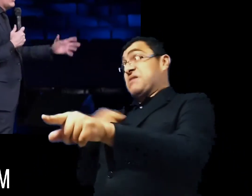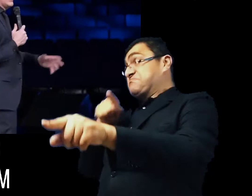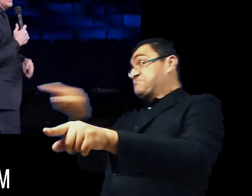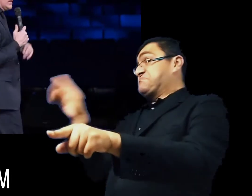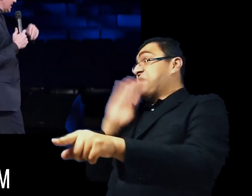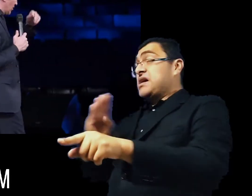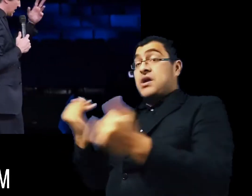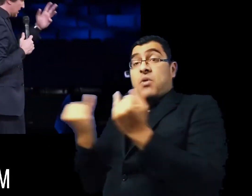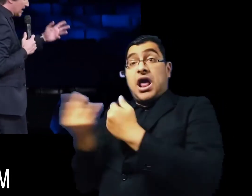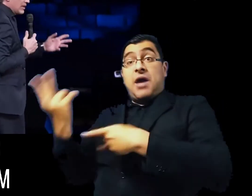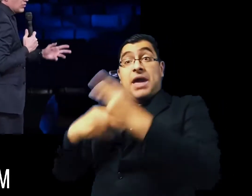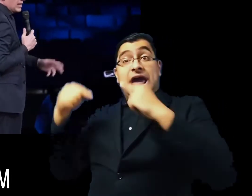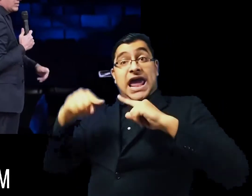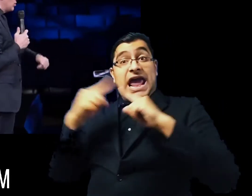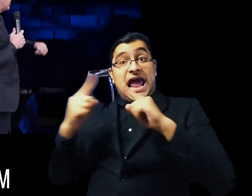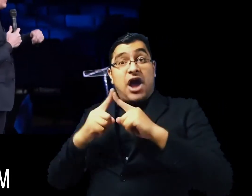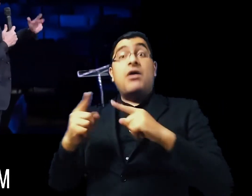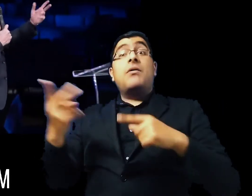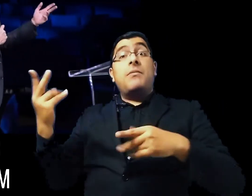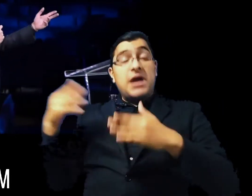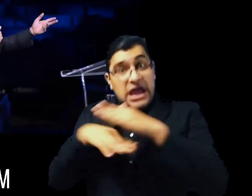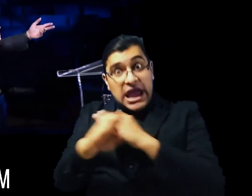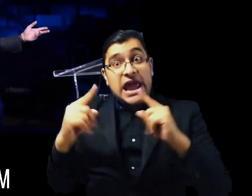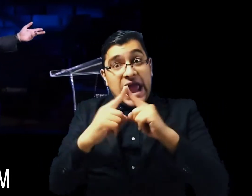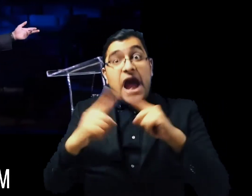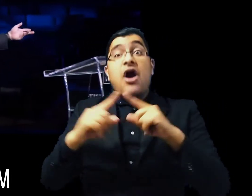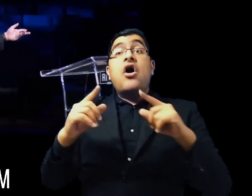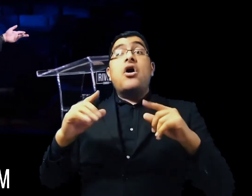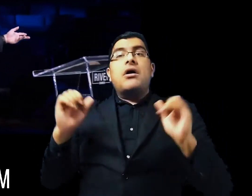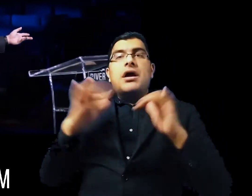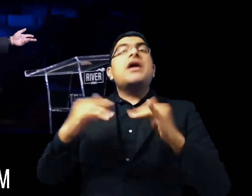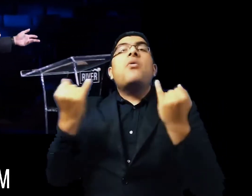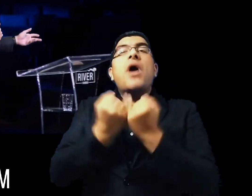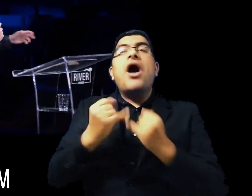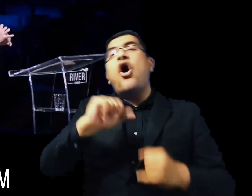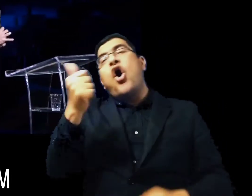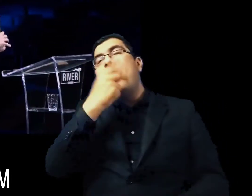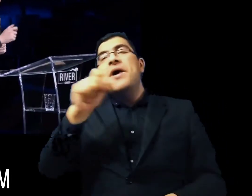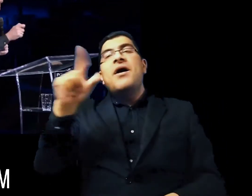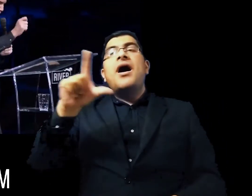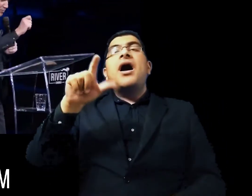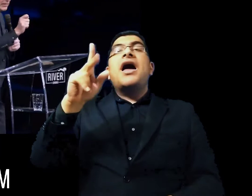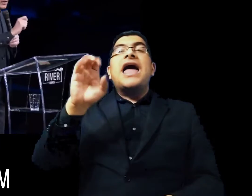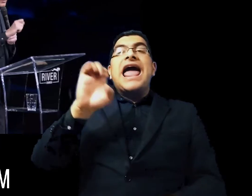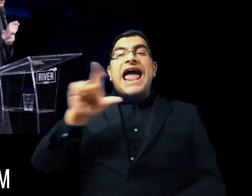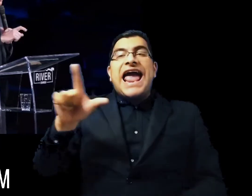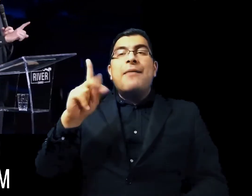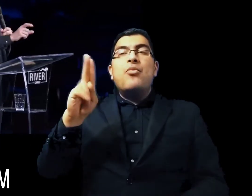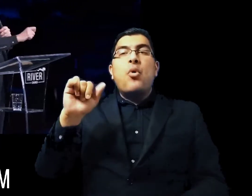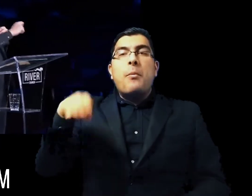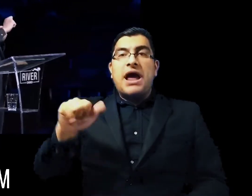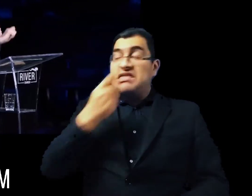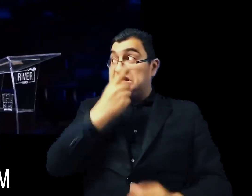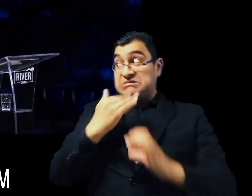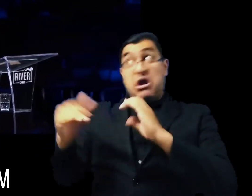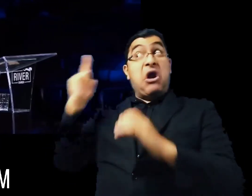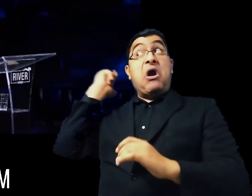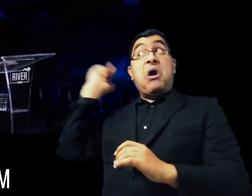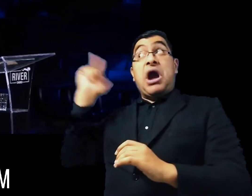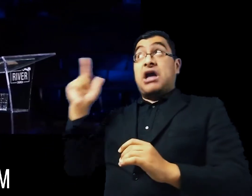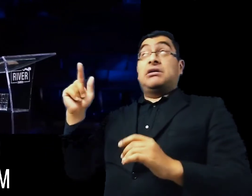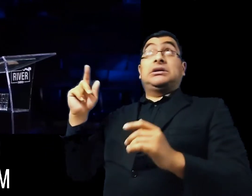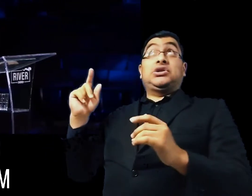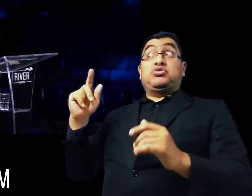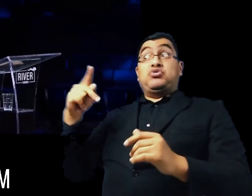que ha venido a la iglesia o que llega a una congregación. Lo mismo pasó con José Luis Rodríguez el Puma, que le escriben comentarios del tipo, espero que ahora